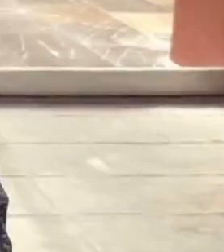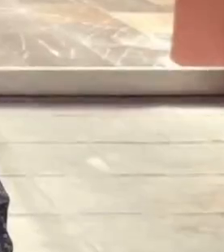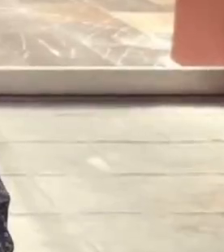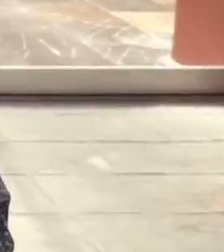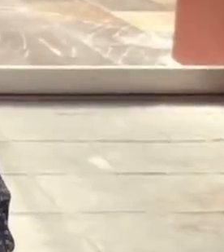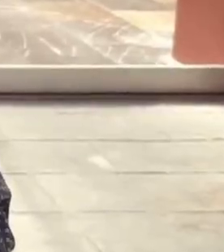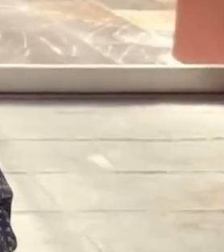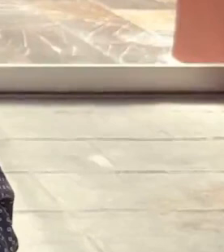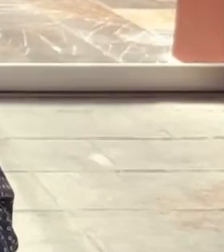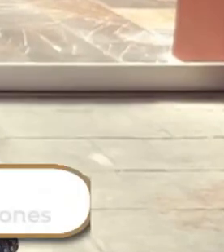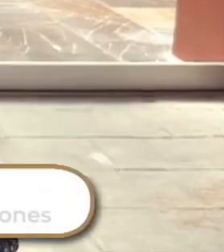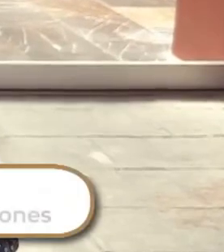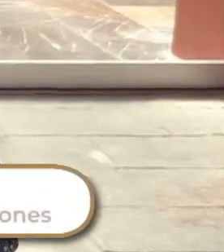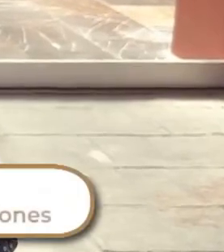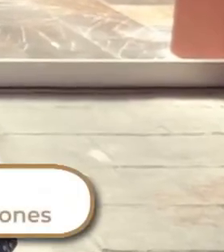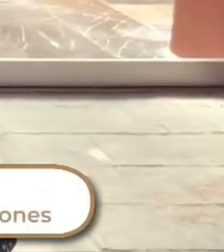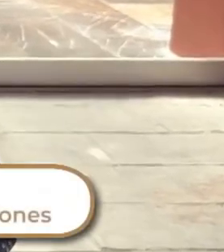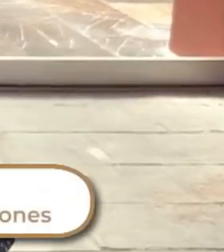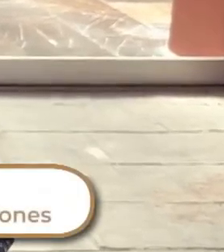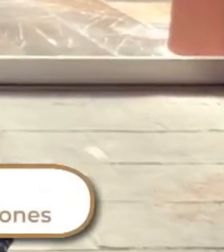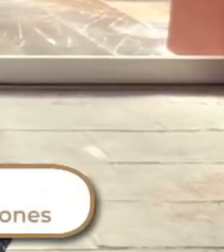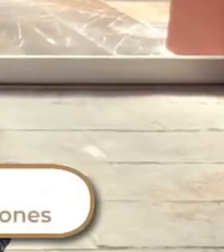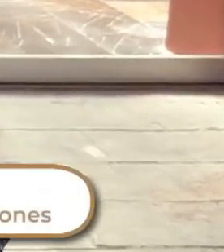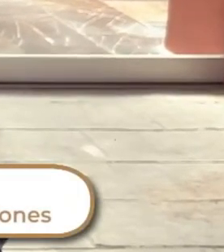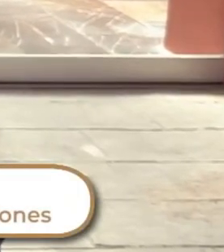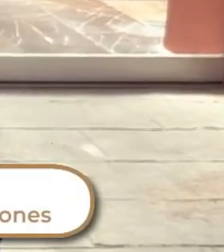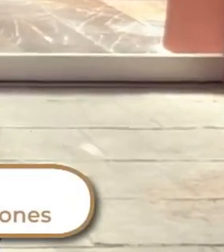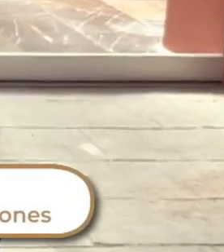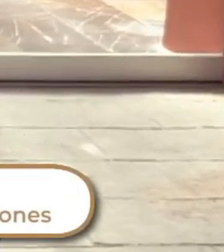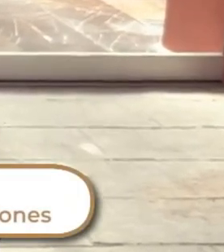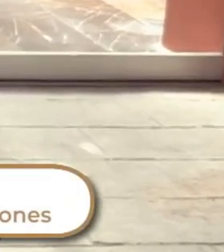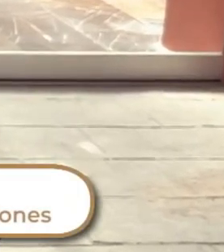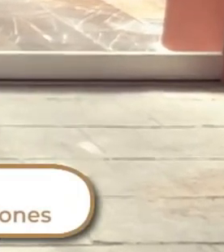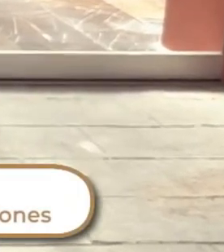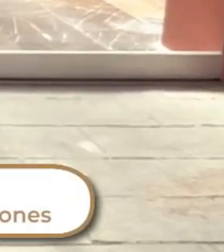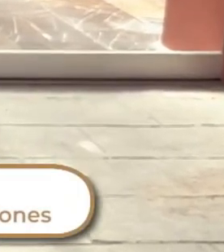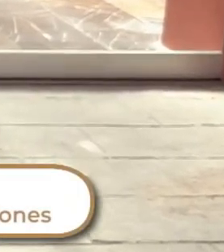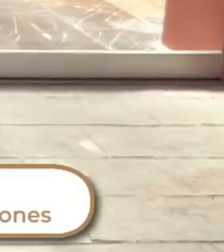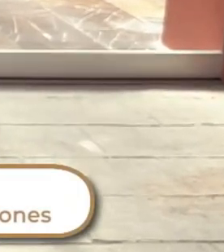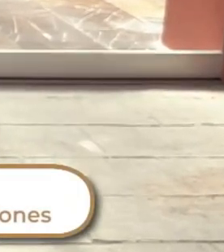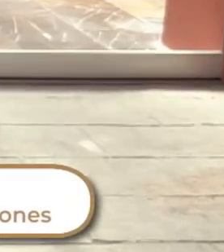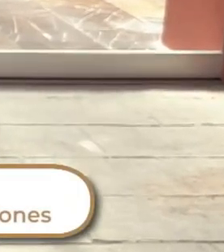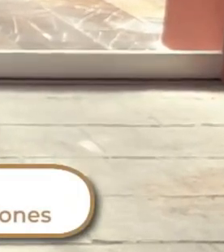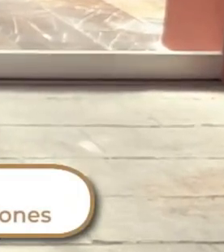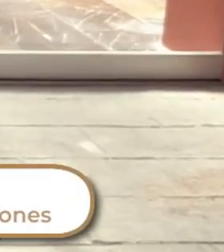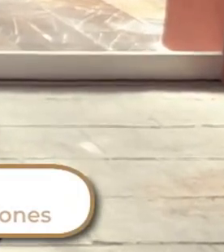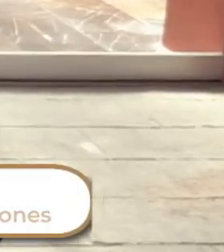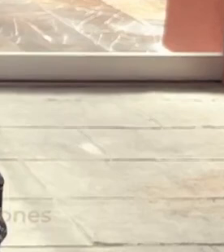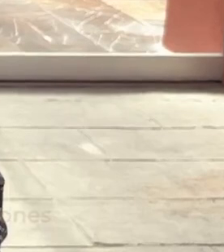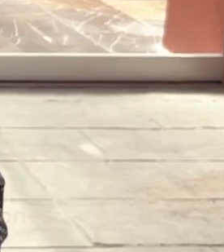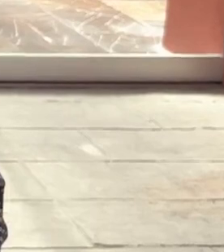Quiero nombrar algo muy especial al señor presidente de la República, muy especial.